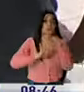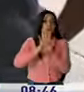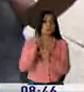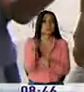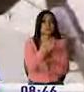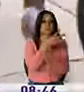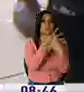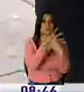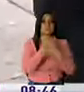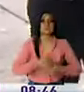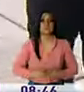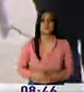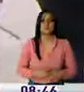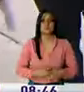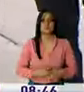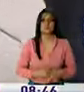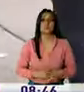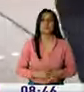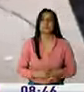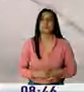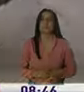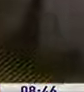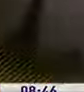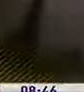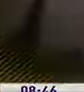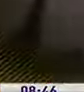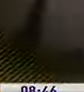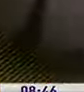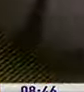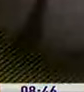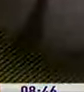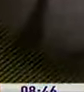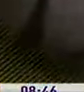Informó Ítalo Ruiz.